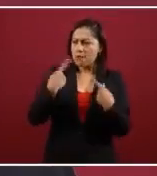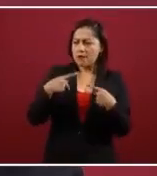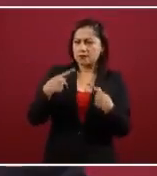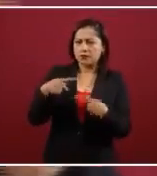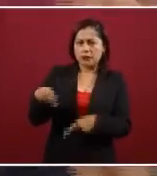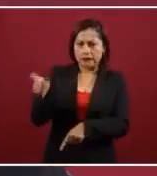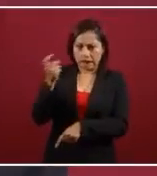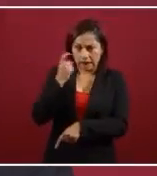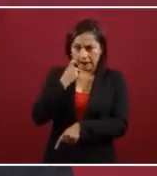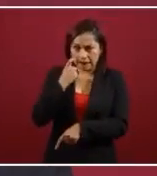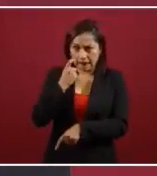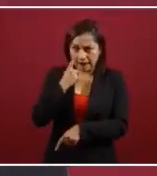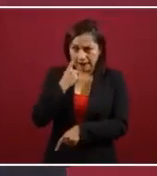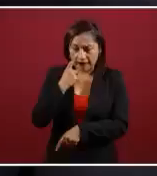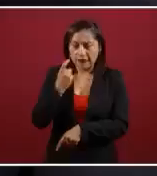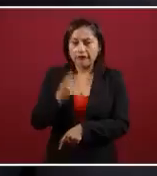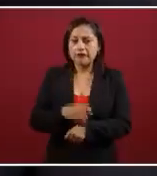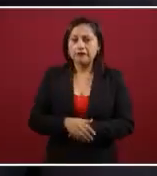porque